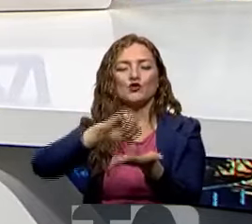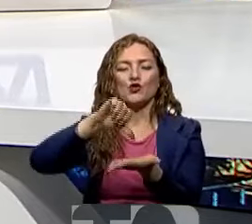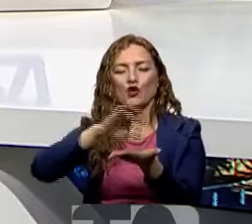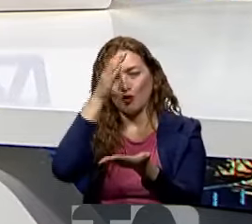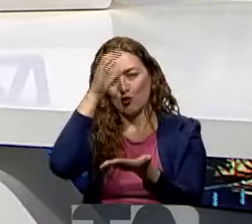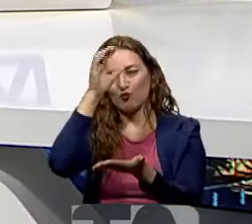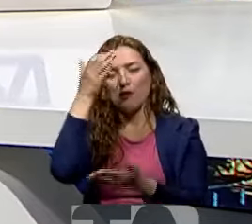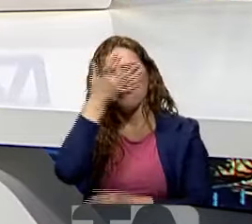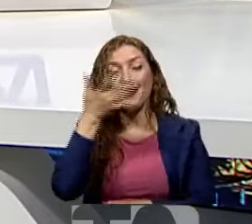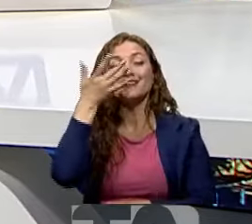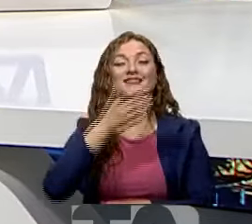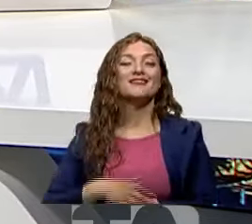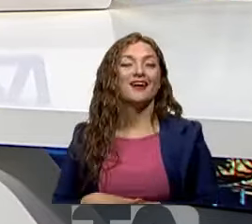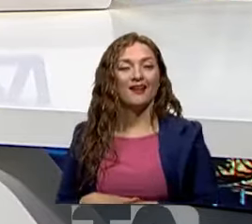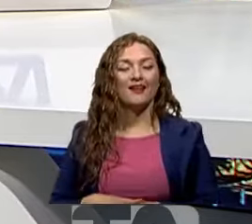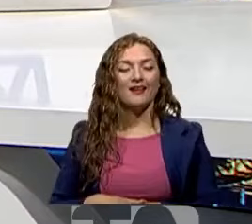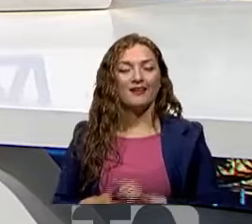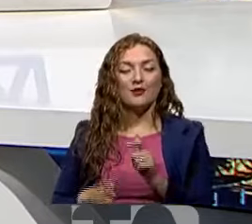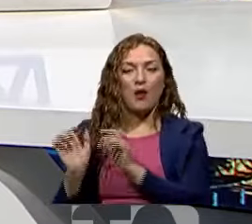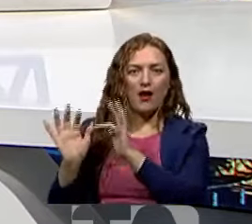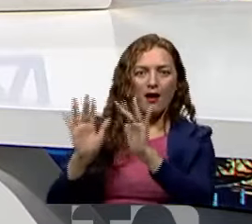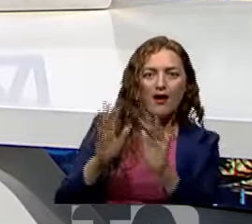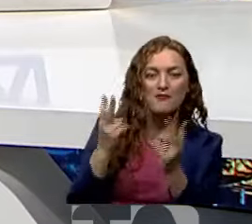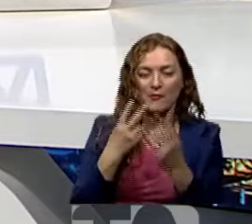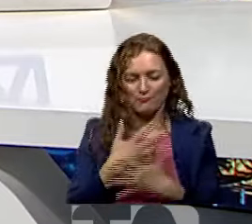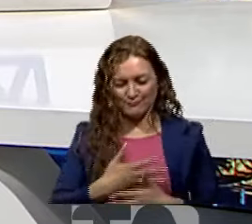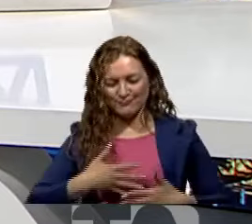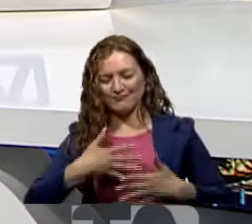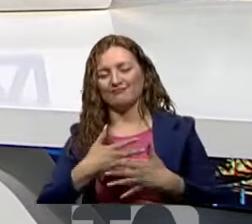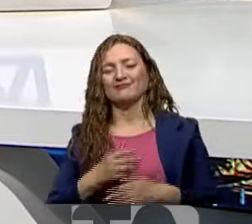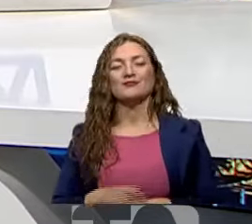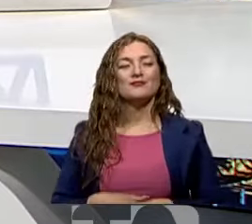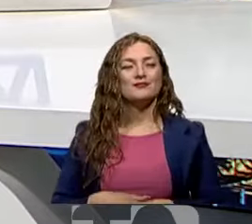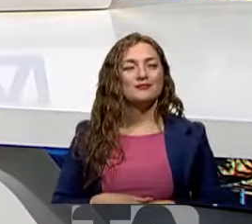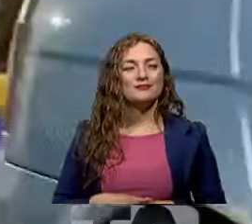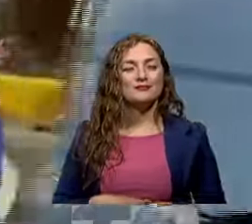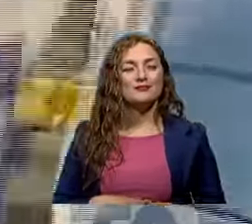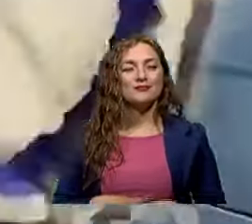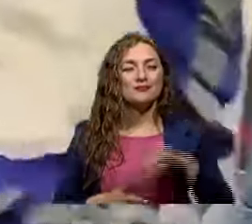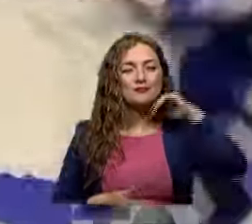cultura esmeraldeña. Y obviamente atrajo a miles de personas que disfrutaron de estas actividades.